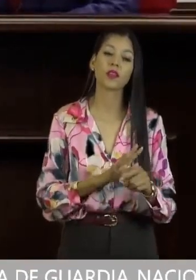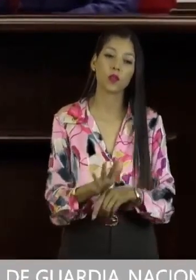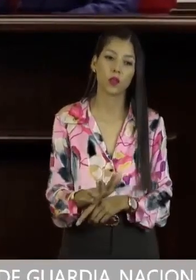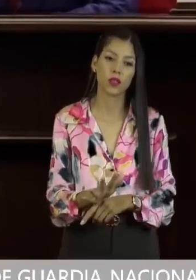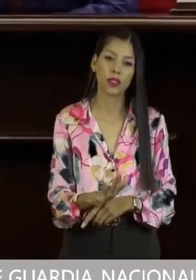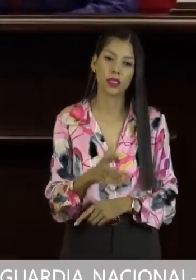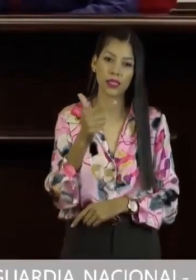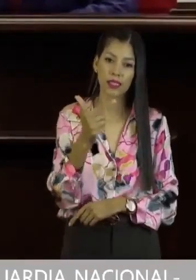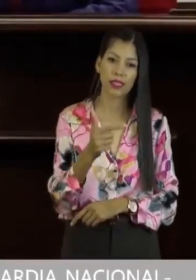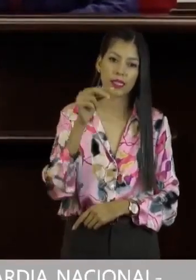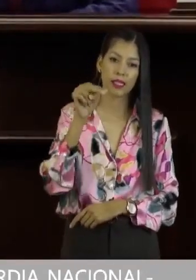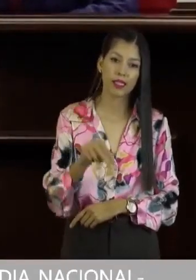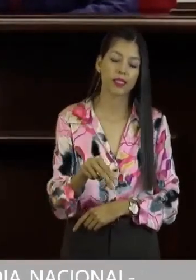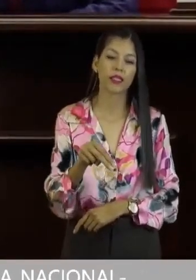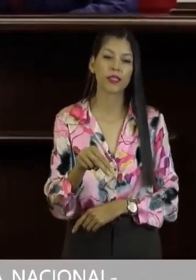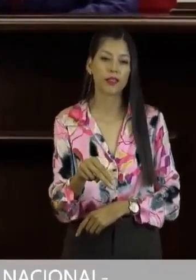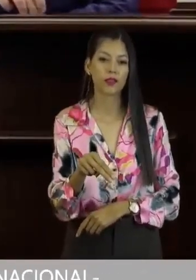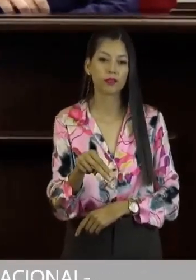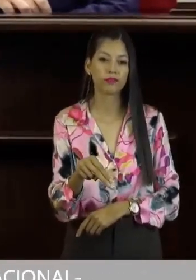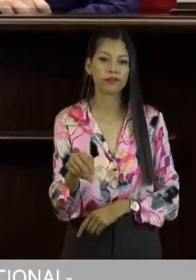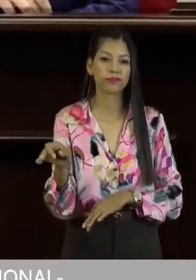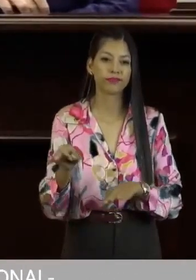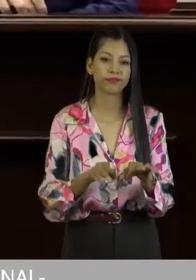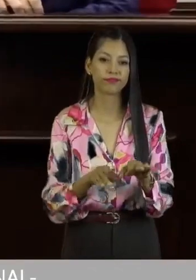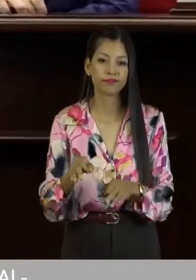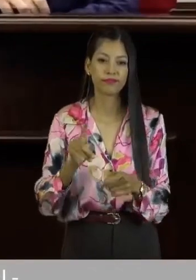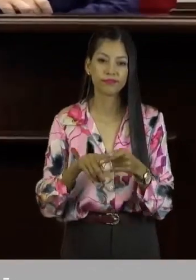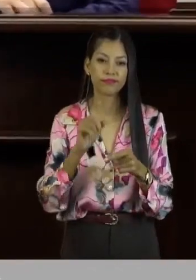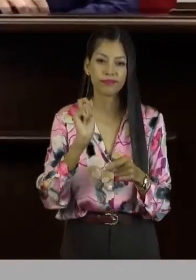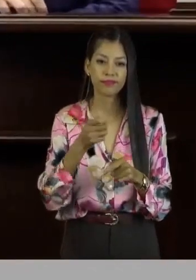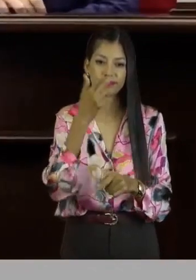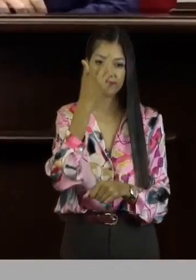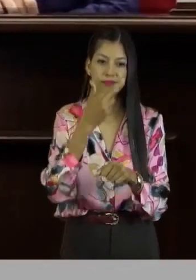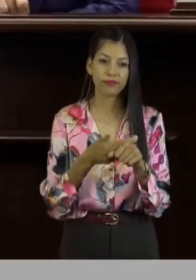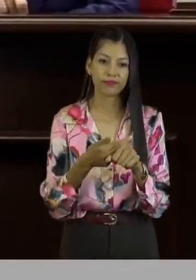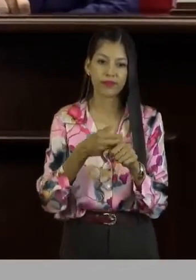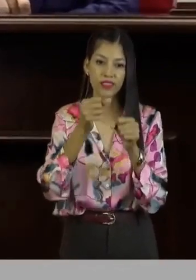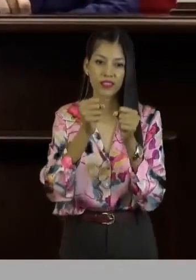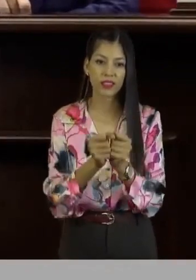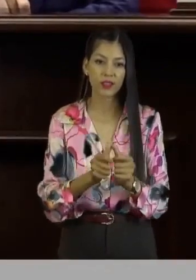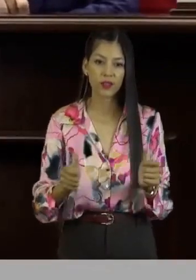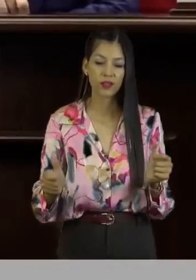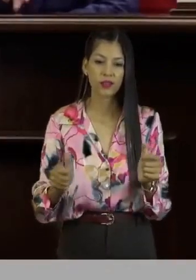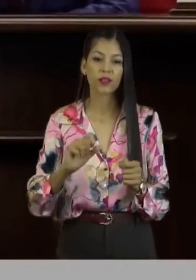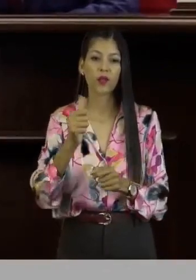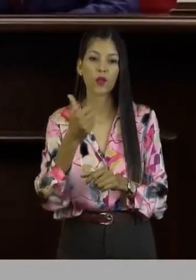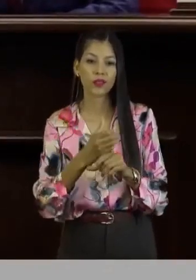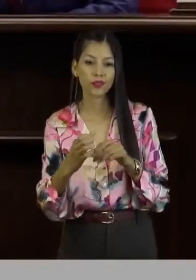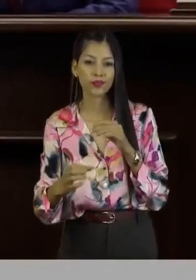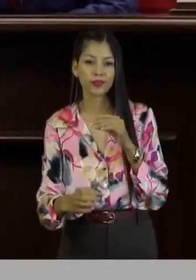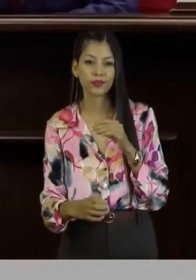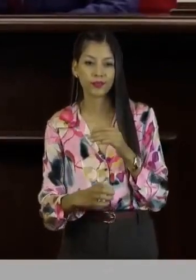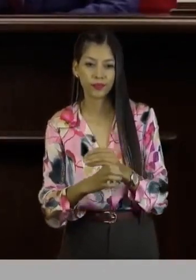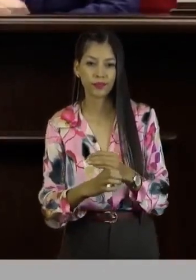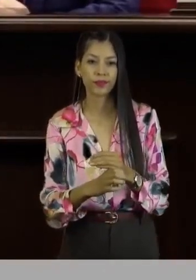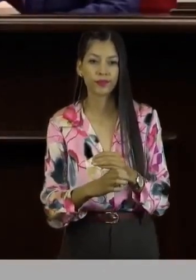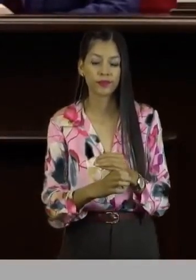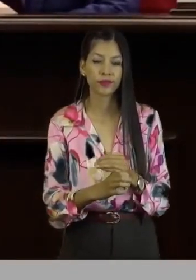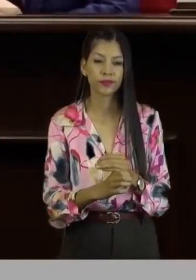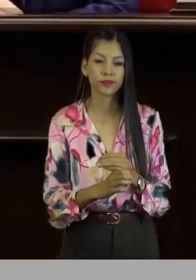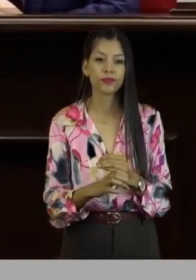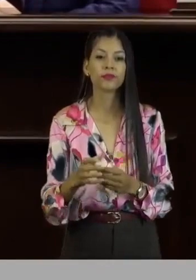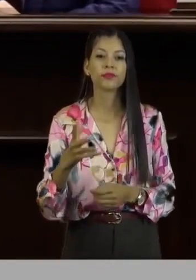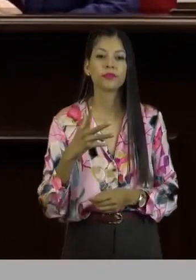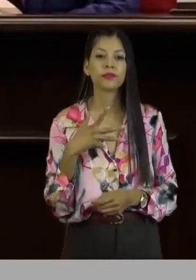de la Guardia Nacional en tareas de seguridad pública. Entre otras cosas,